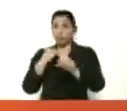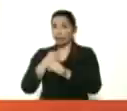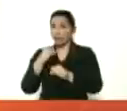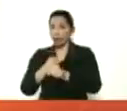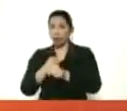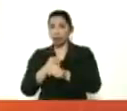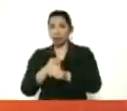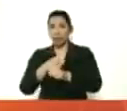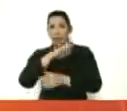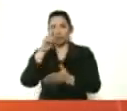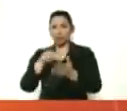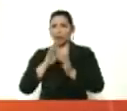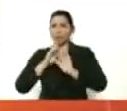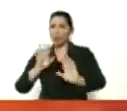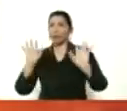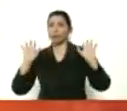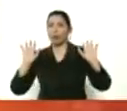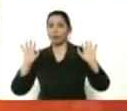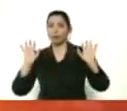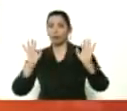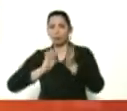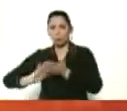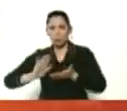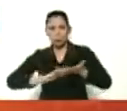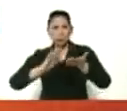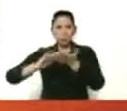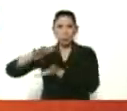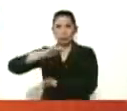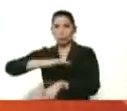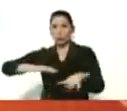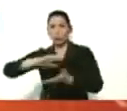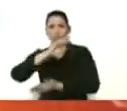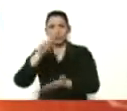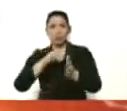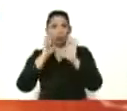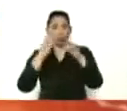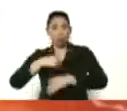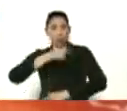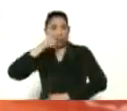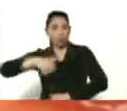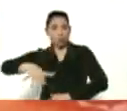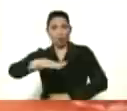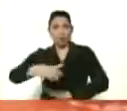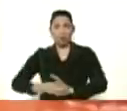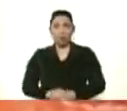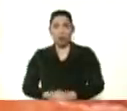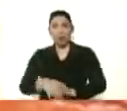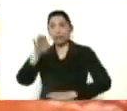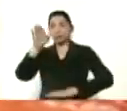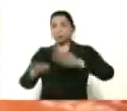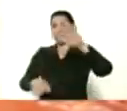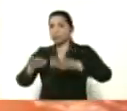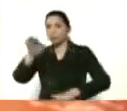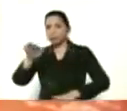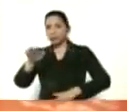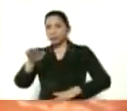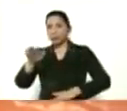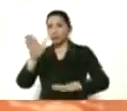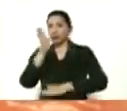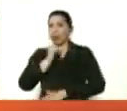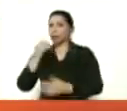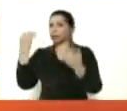la agenda nacional, de resolver esta agenda nacional para atender a nuestro pueblo en medio de una